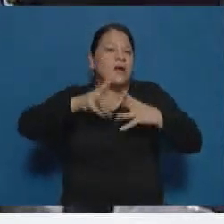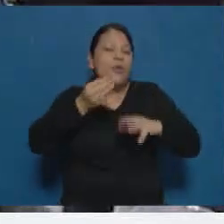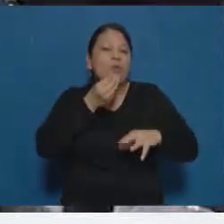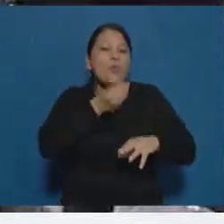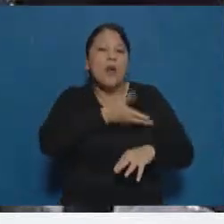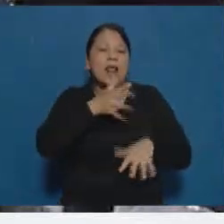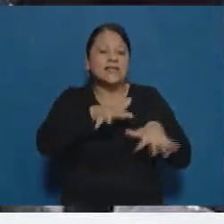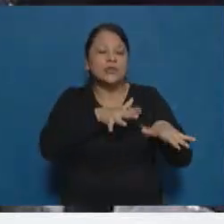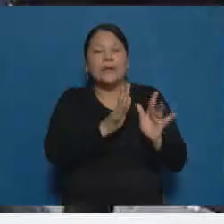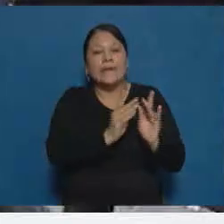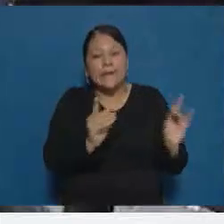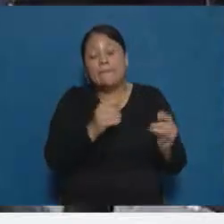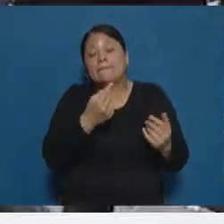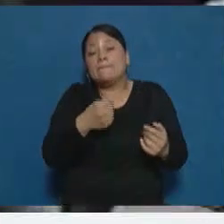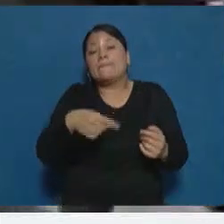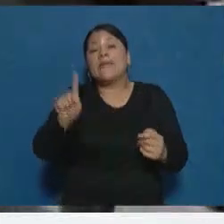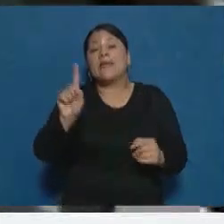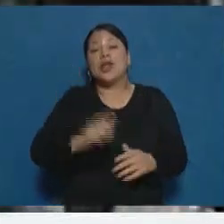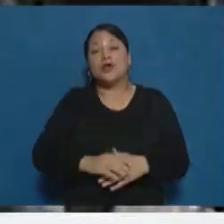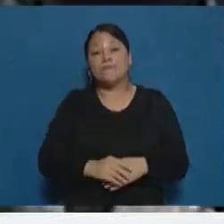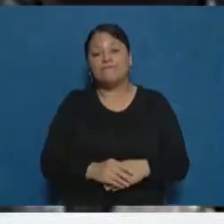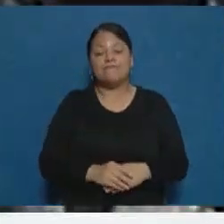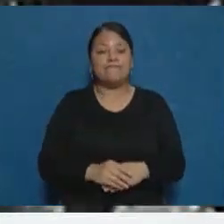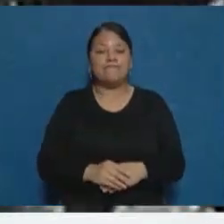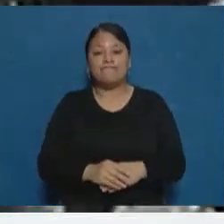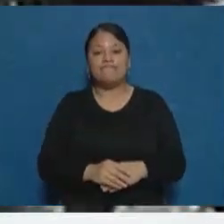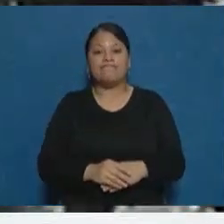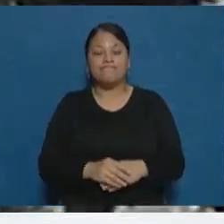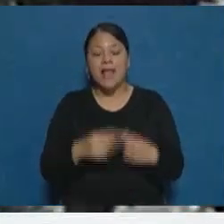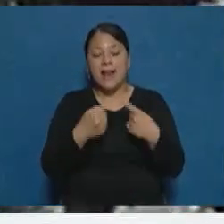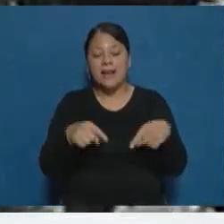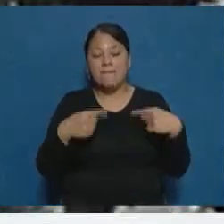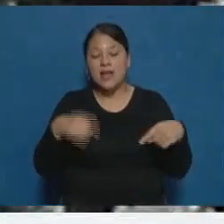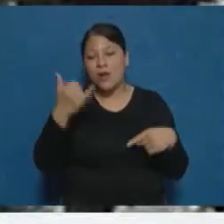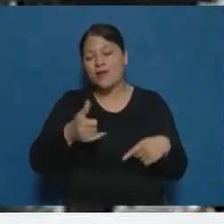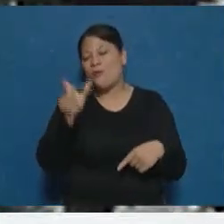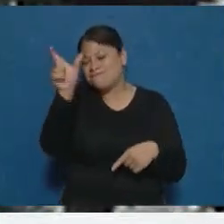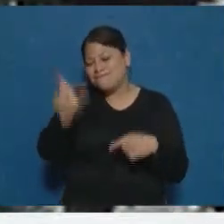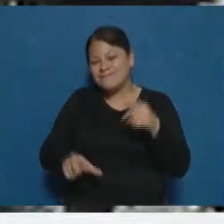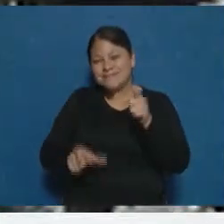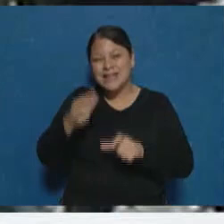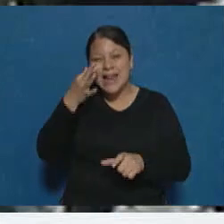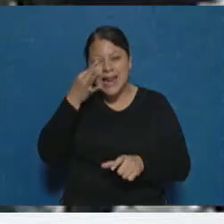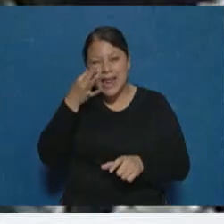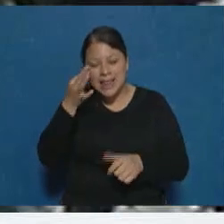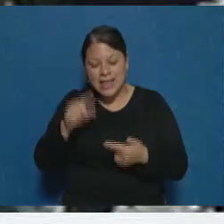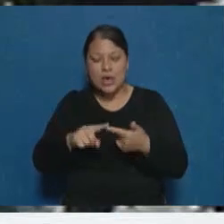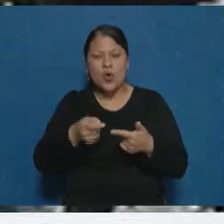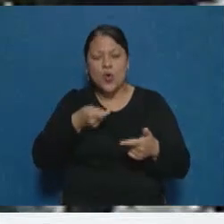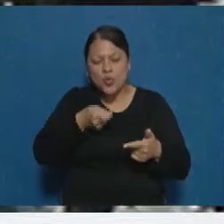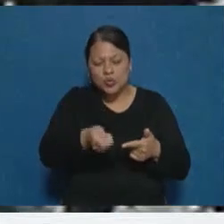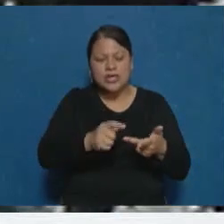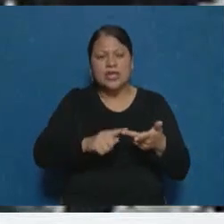aliviane su situación. Pero lo cierto es que en este marco hay algunos elementos como testigos, como cuchillos, como